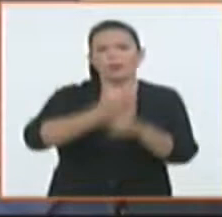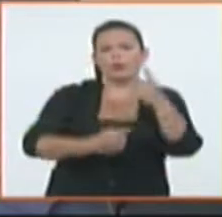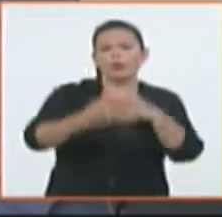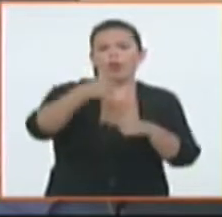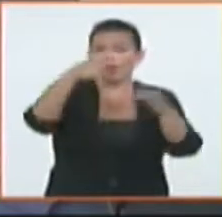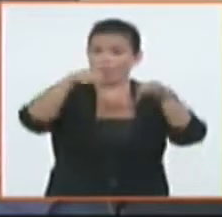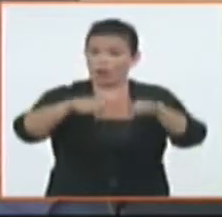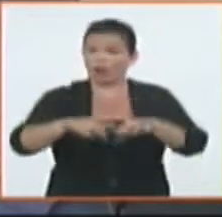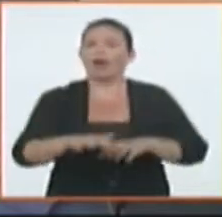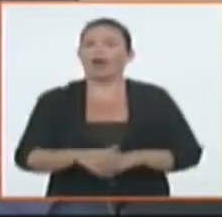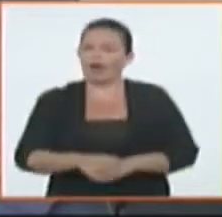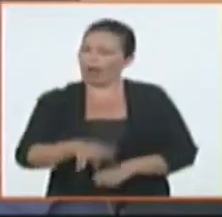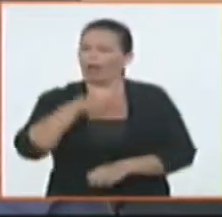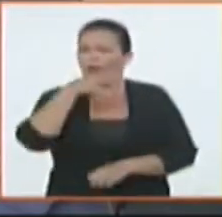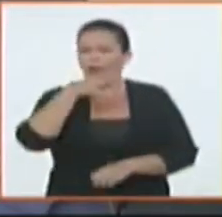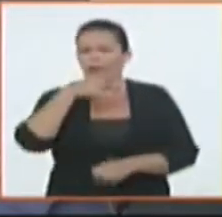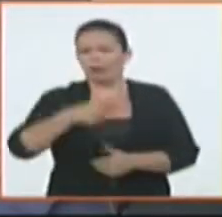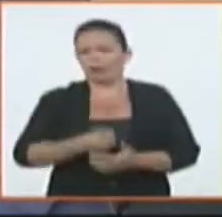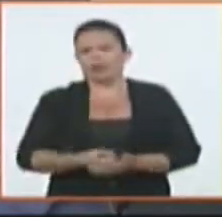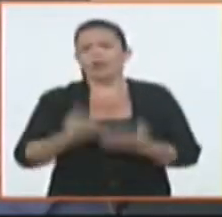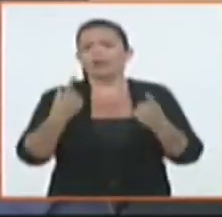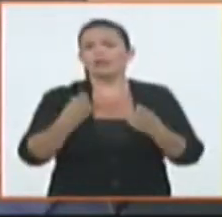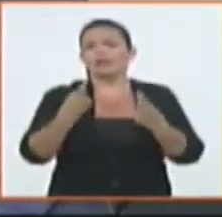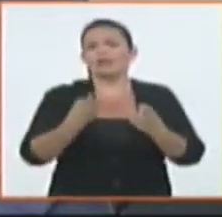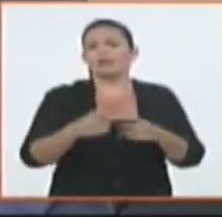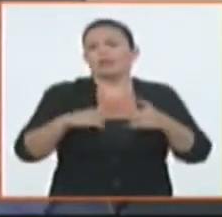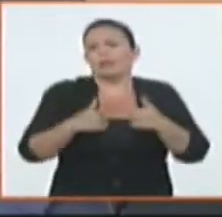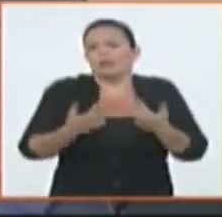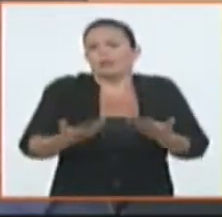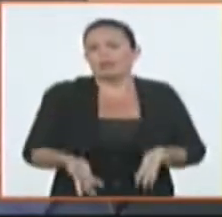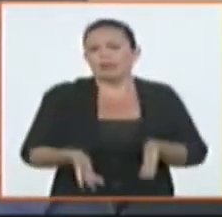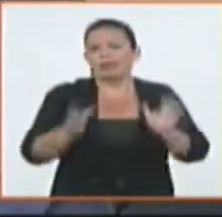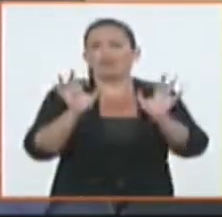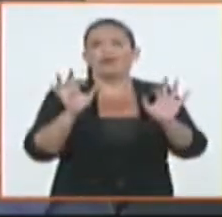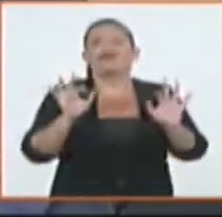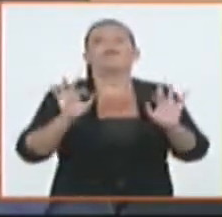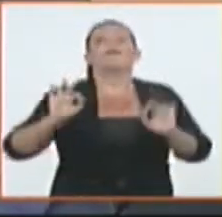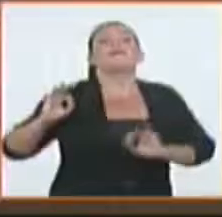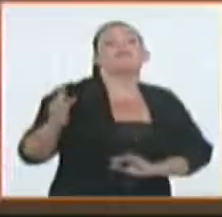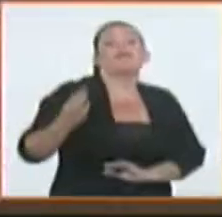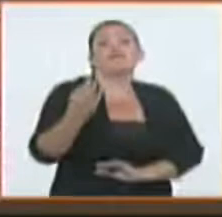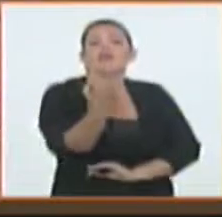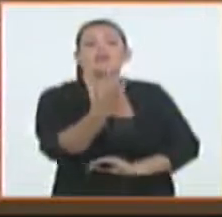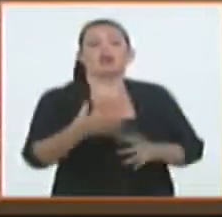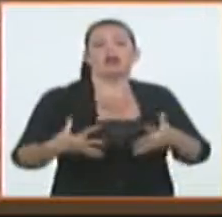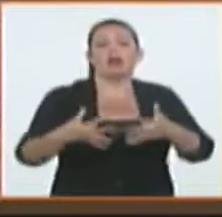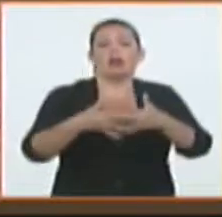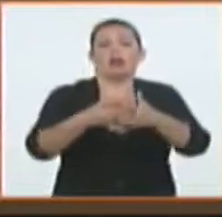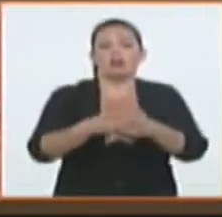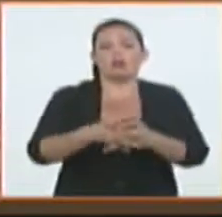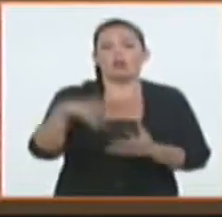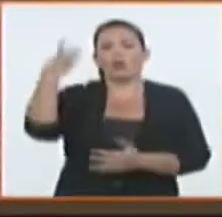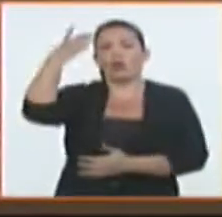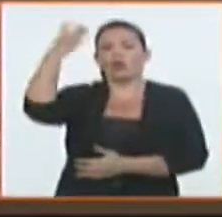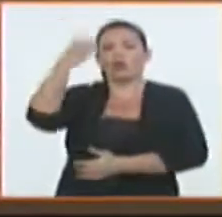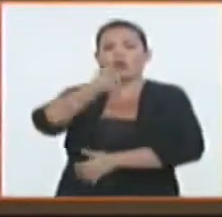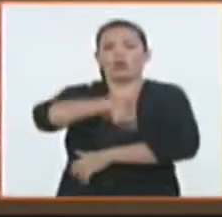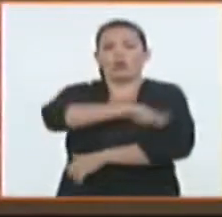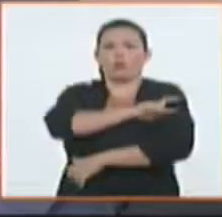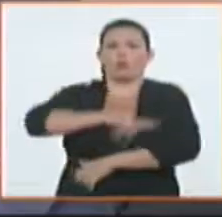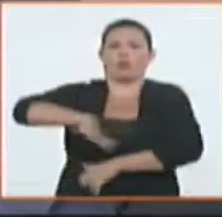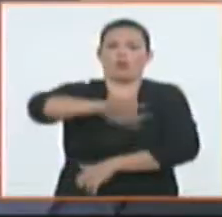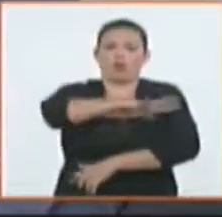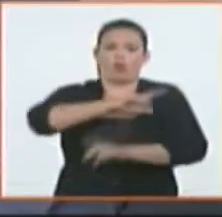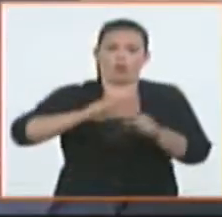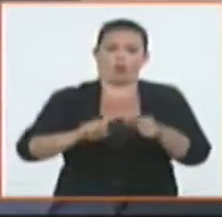que perfeccionar las relaciones gobierno-pueblo. Cuando hablo aquí de gobierno, porque ahora estamos aquí con la Asamblea, pero es del partido, del Estado, del gobierno con el